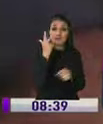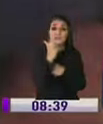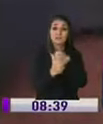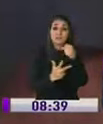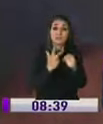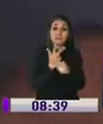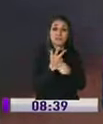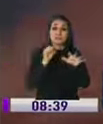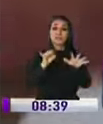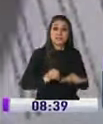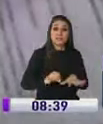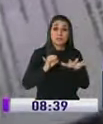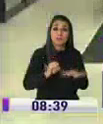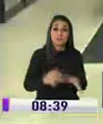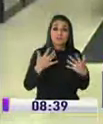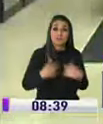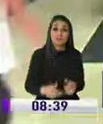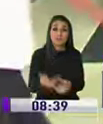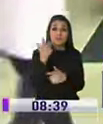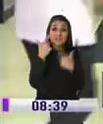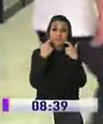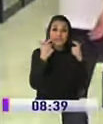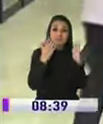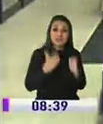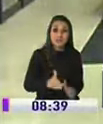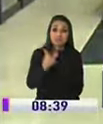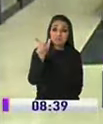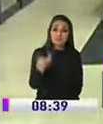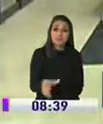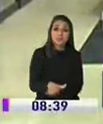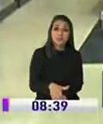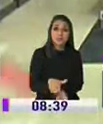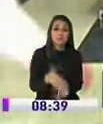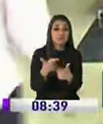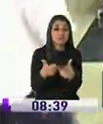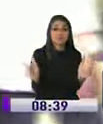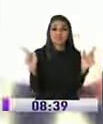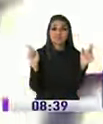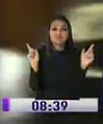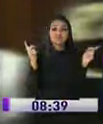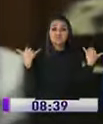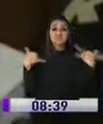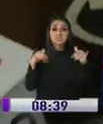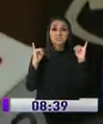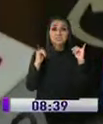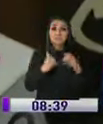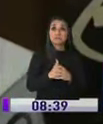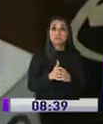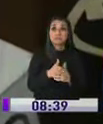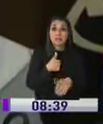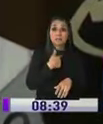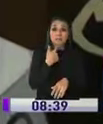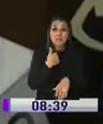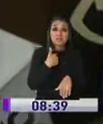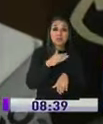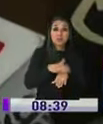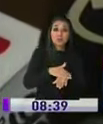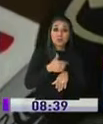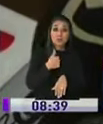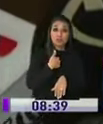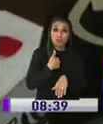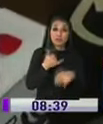3 años, 7 meses, 3 fiscales y el presunto responsable tan campante. a mí me culpaban, me decían que si yo seguía con lo